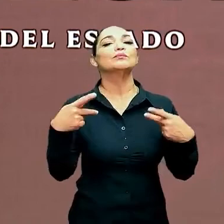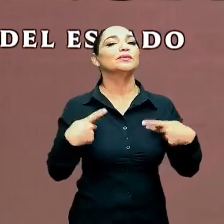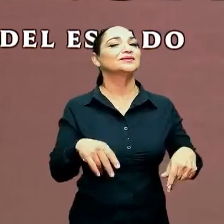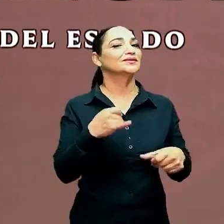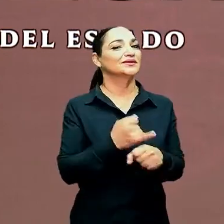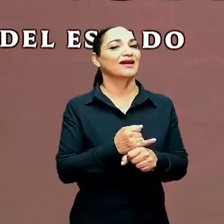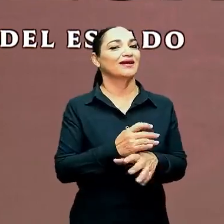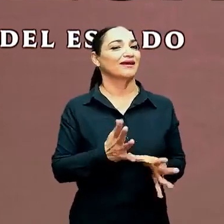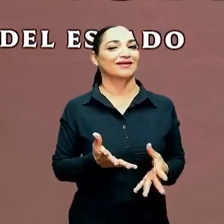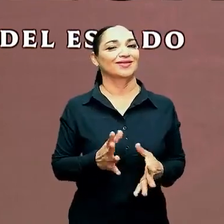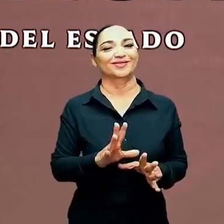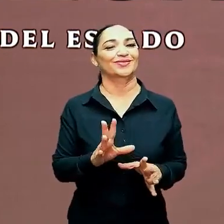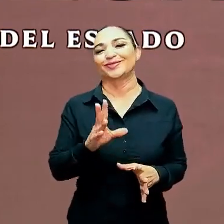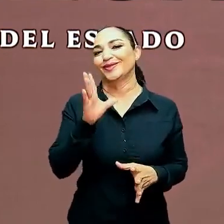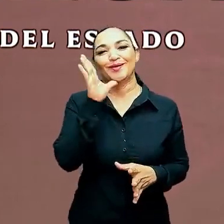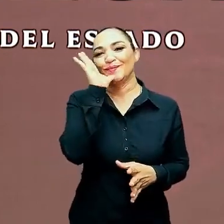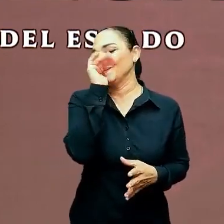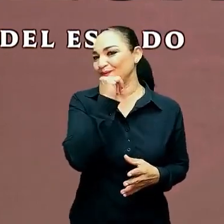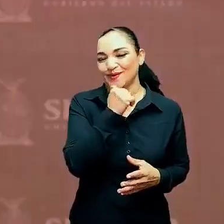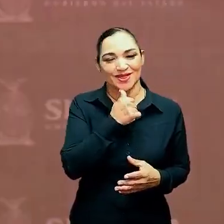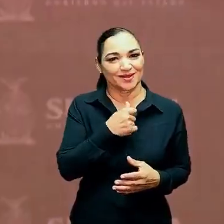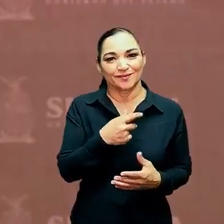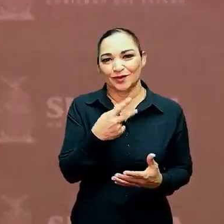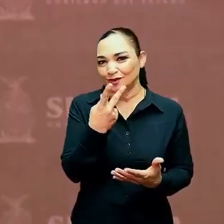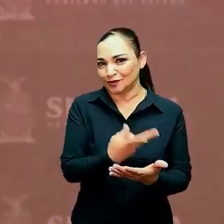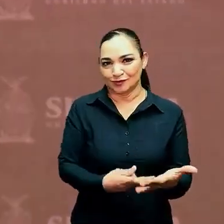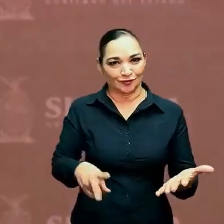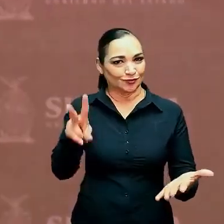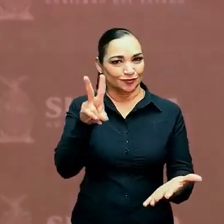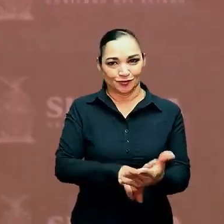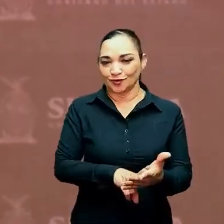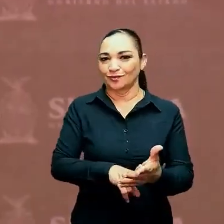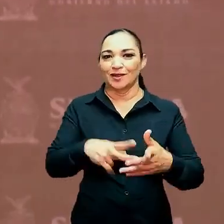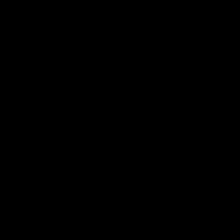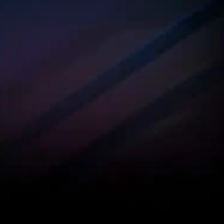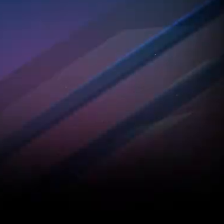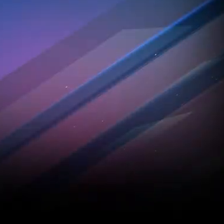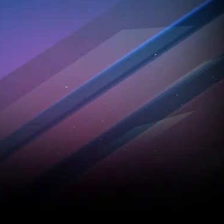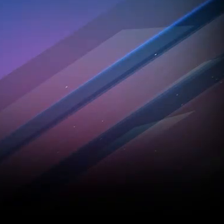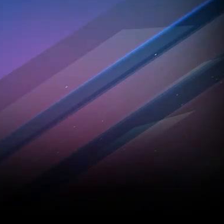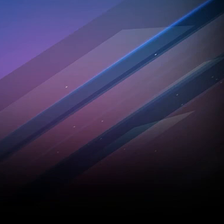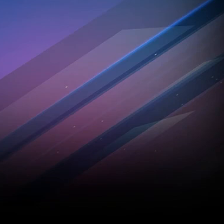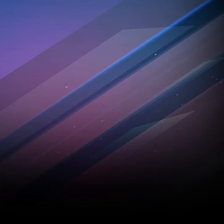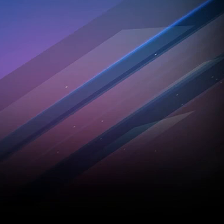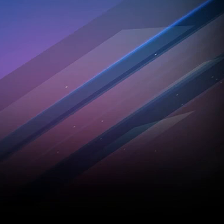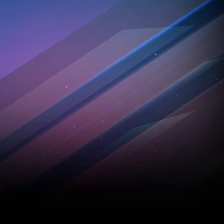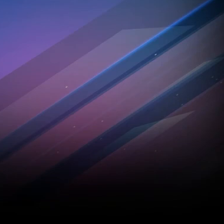No nos podemos desdoblar para eso, claro. Voy a...